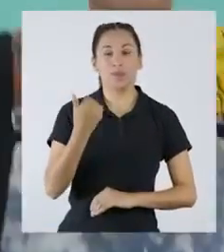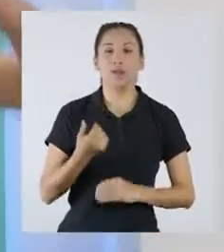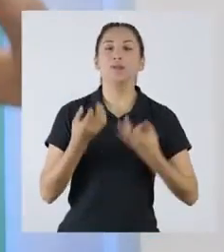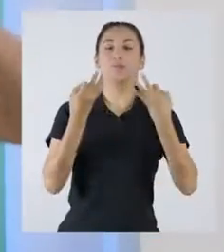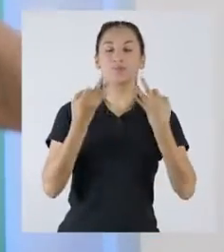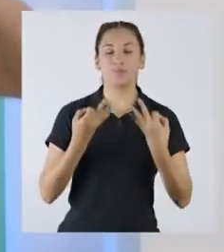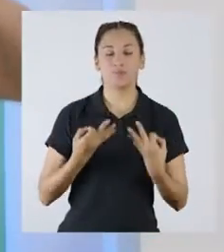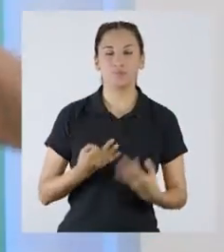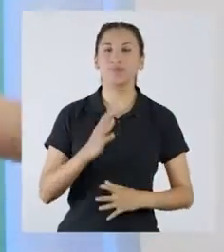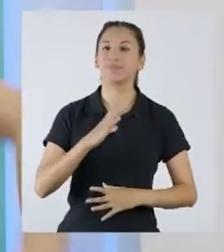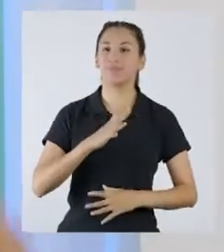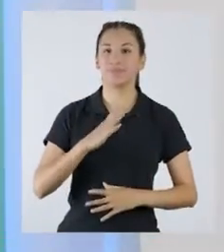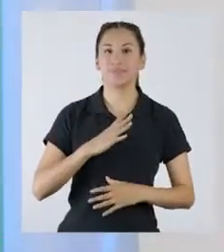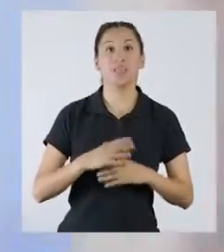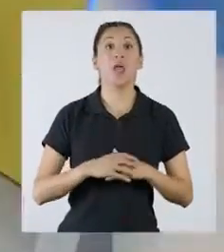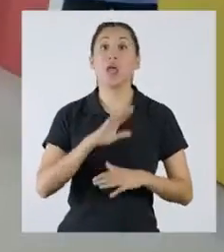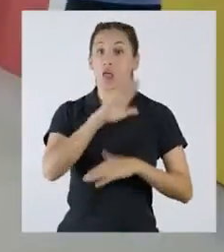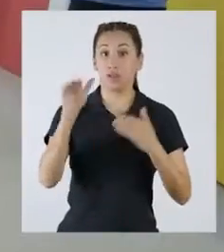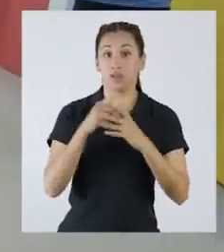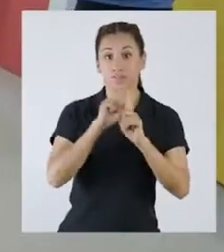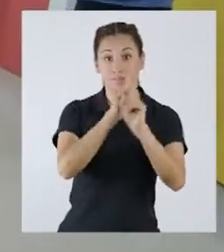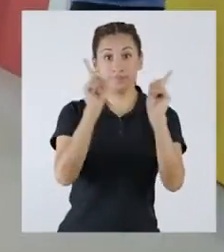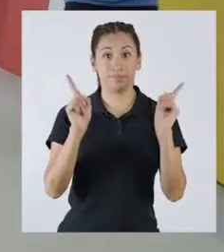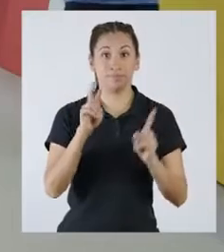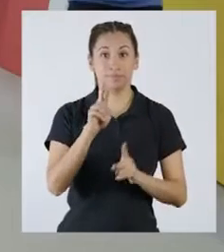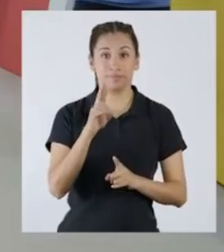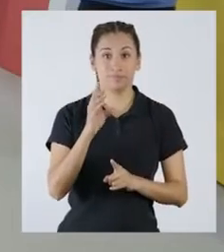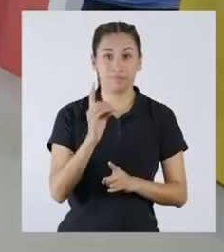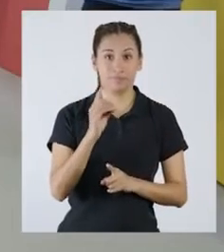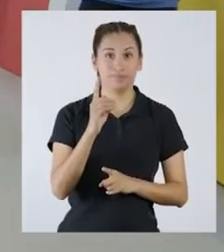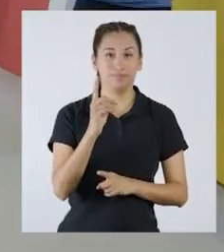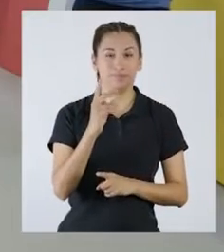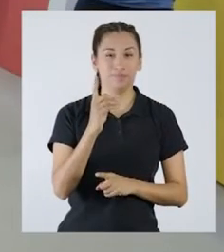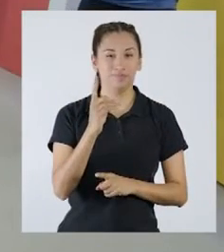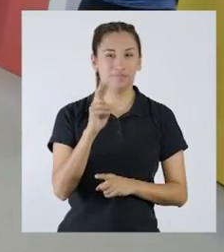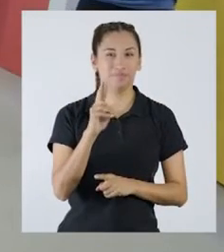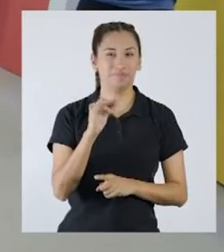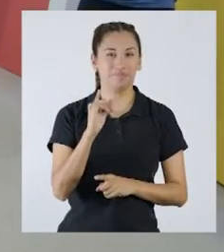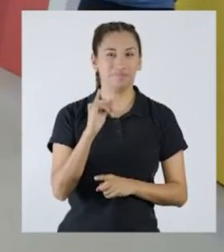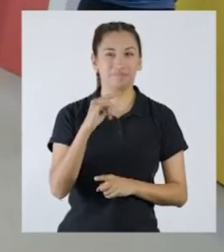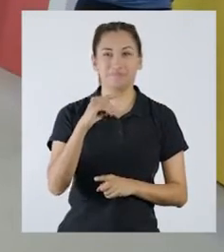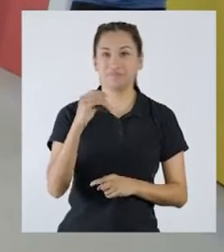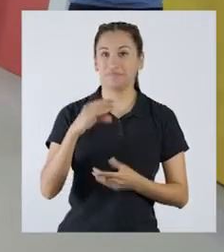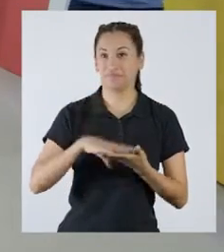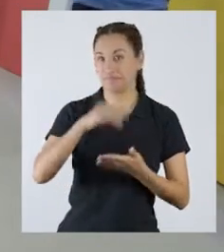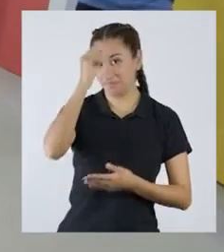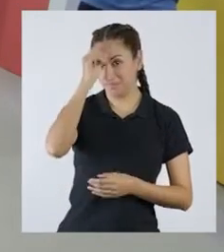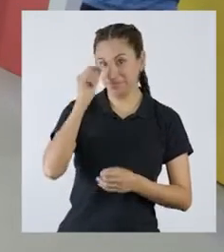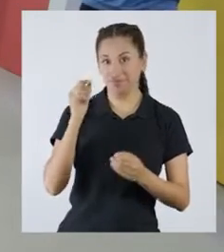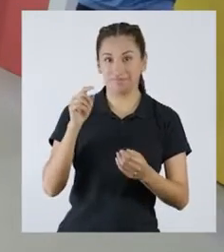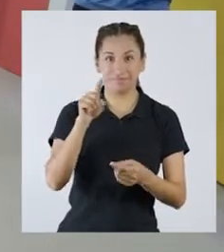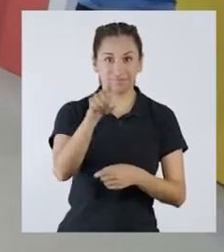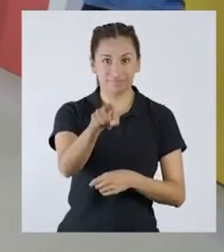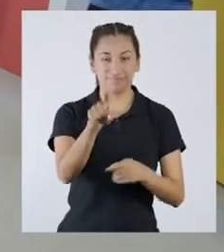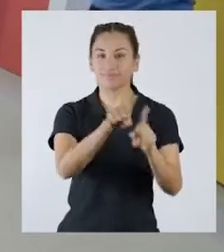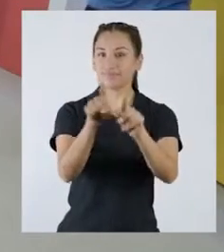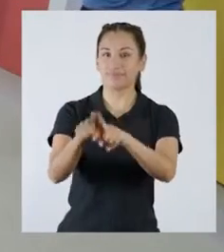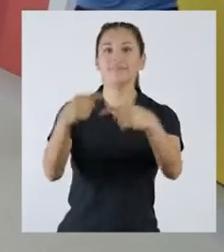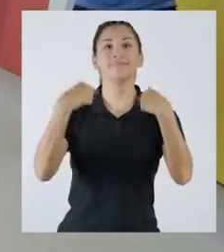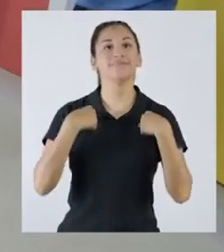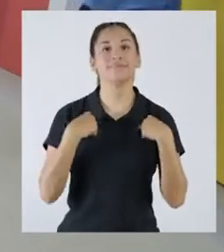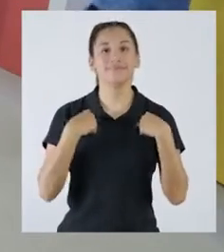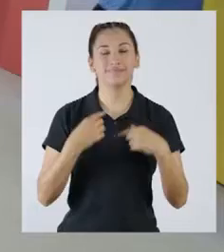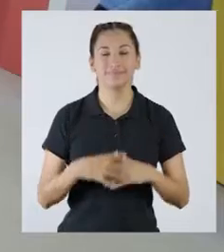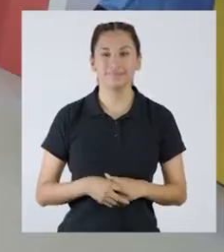Giancarlo. Un relax, todos ellos son Rodrigo. Rodrigo aprende, Rodrigo aprende. Rodrigo aprende contigo